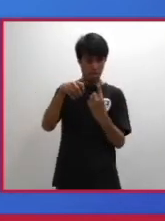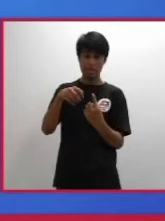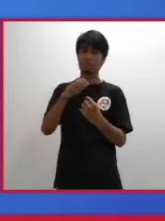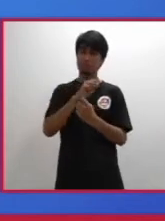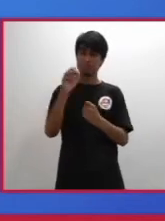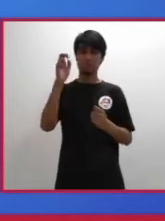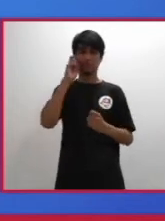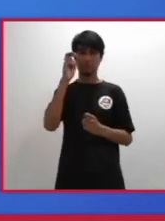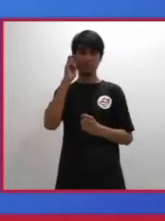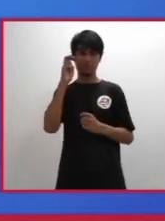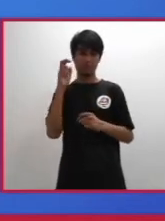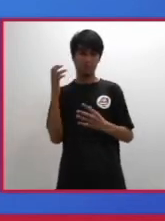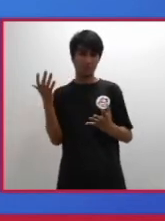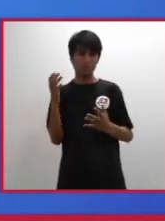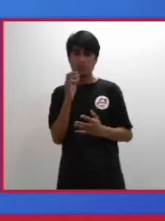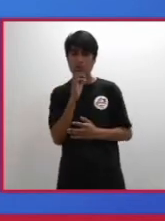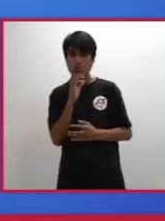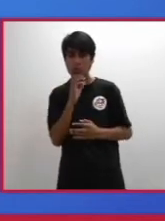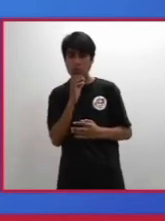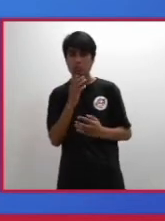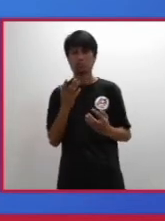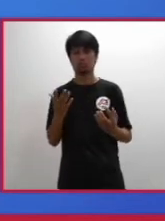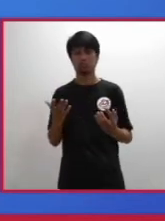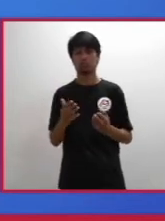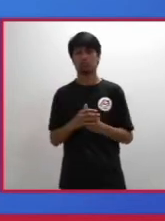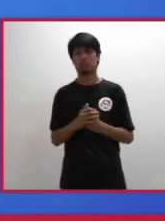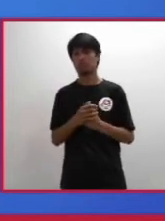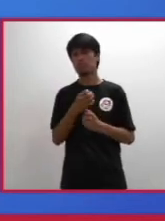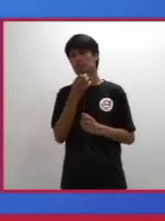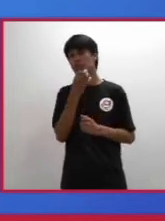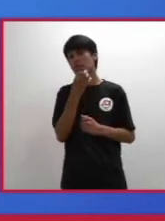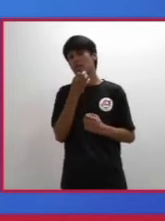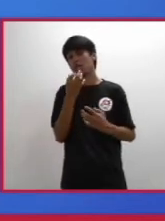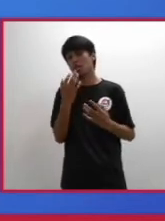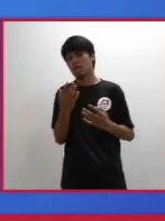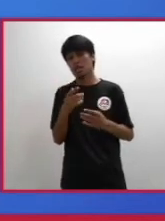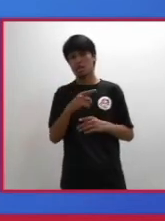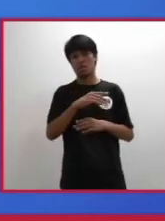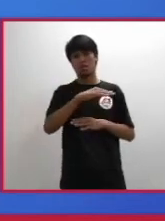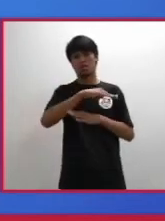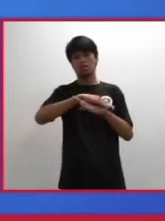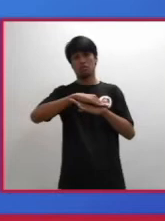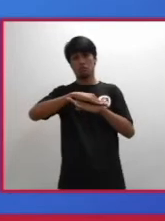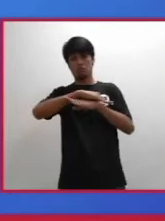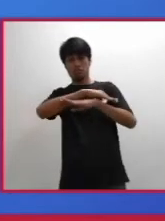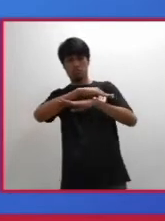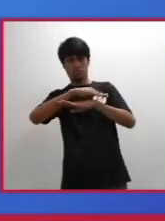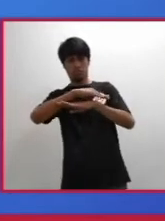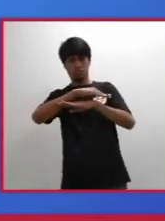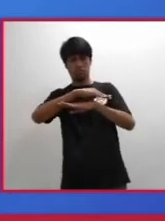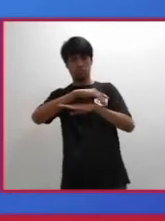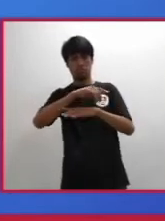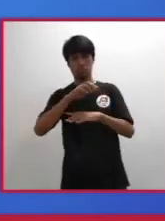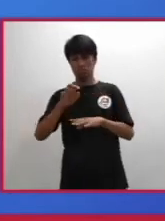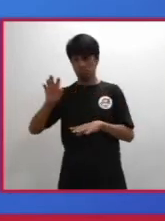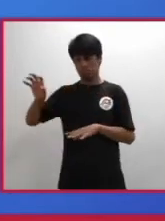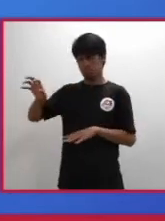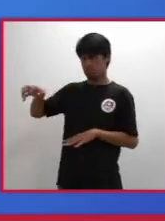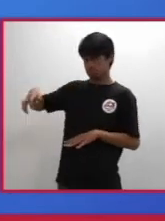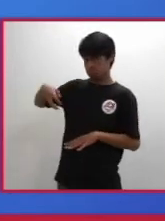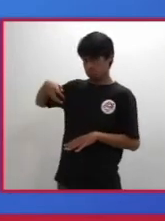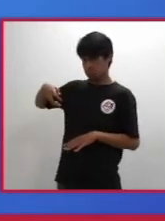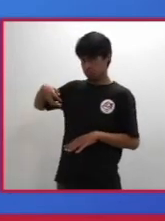de accidente. En esta situación, el camión, la máquina,